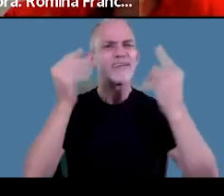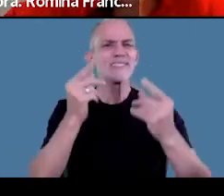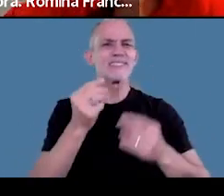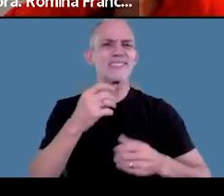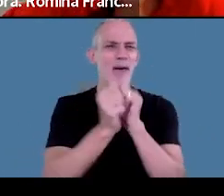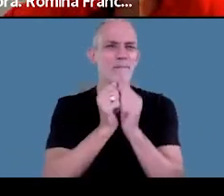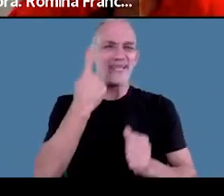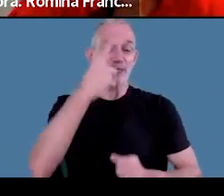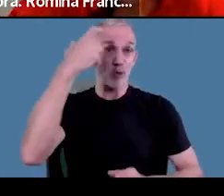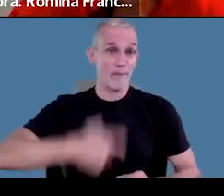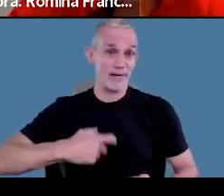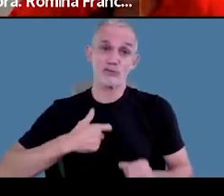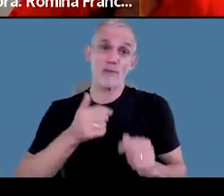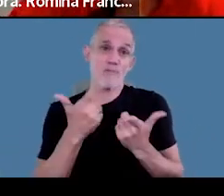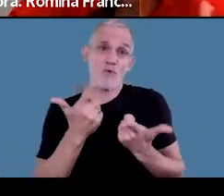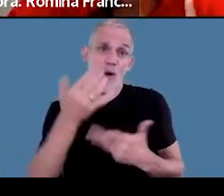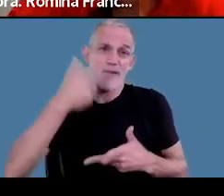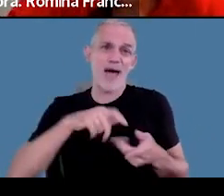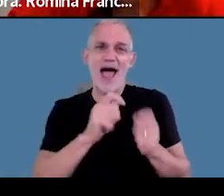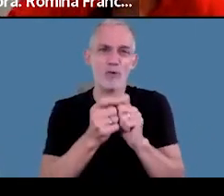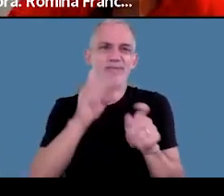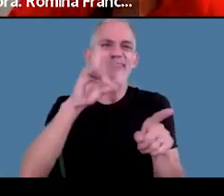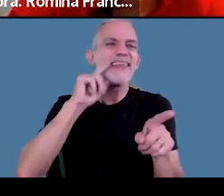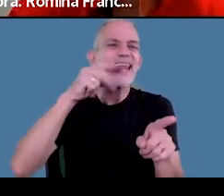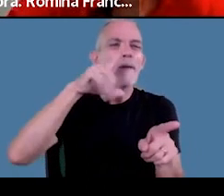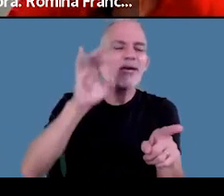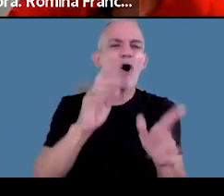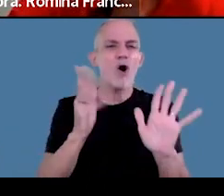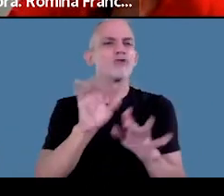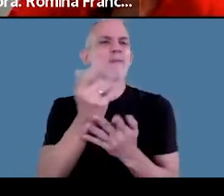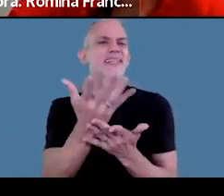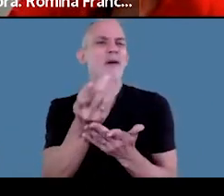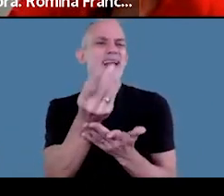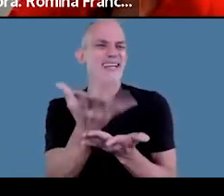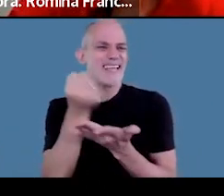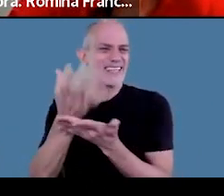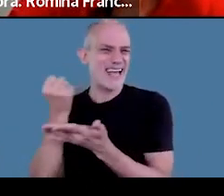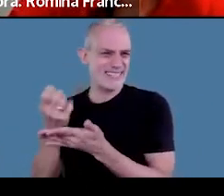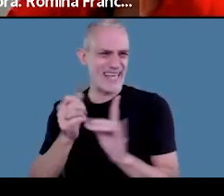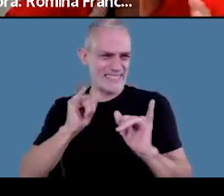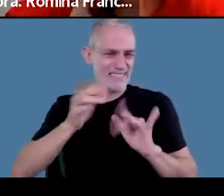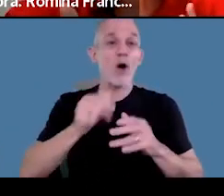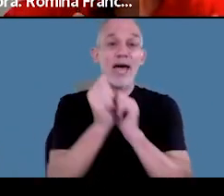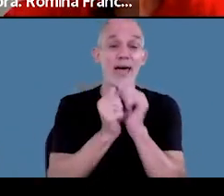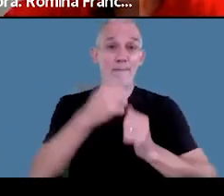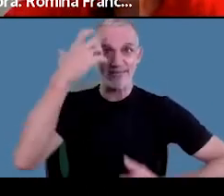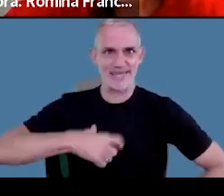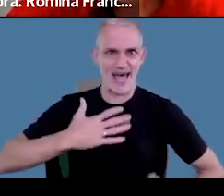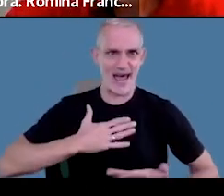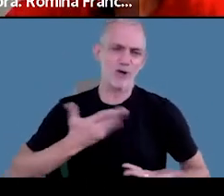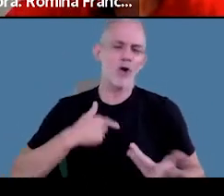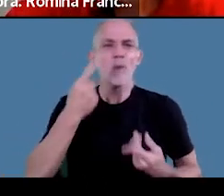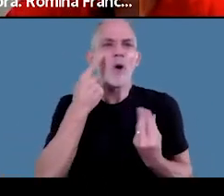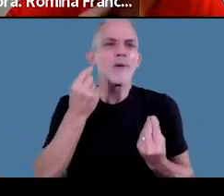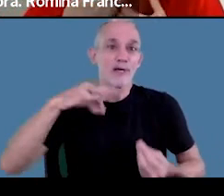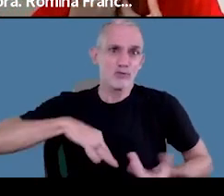unipersonales uno carece de este tipo de ajuste dinámico, excepto el de los retiros, porque por supuesto que el empresario vive de